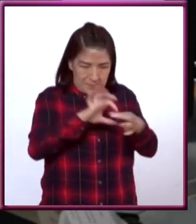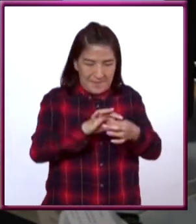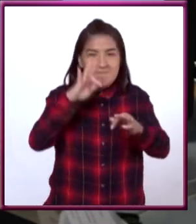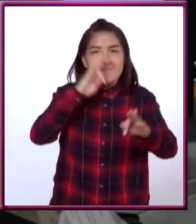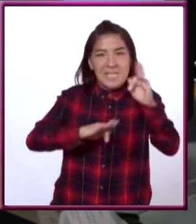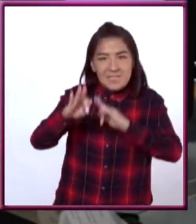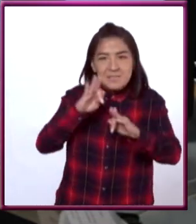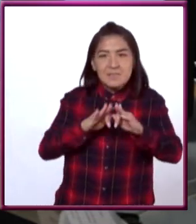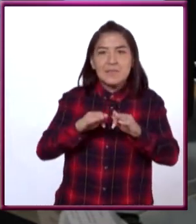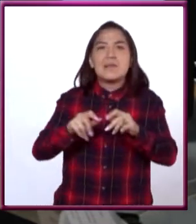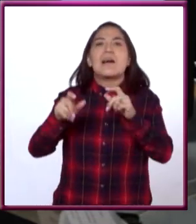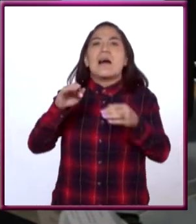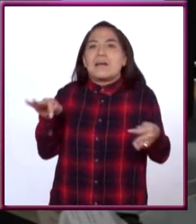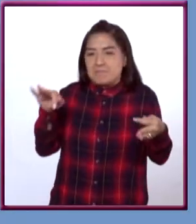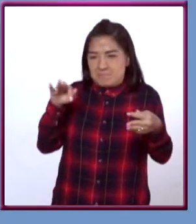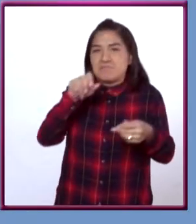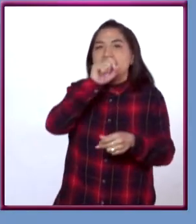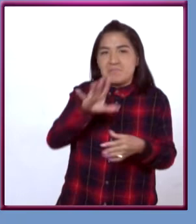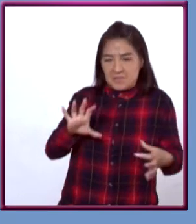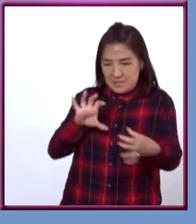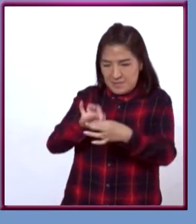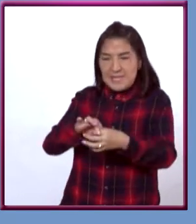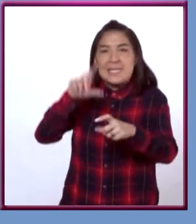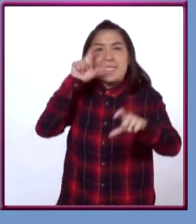física, en algunas ocasiones química.